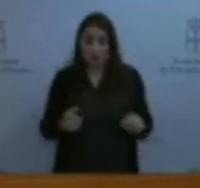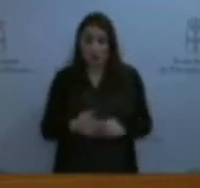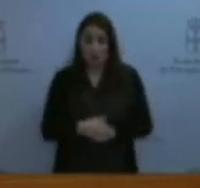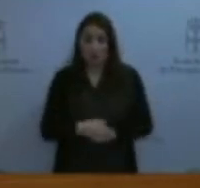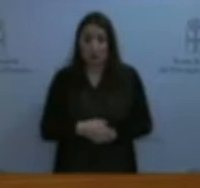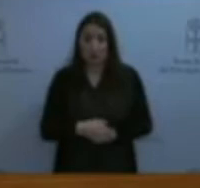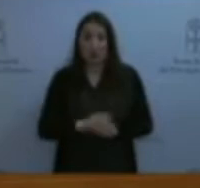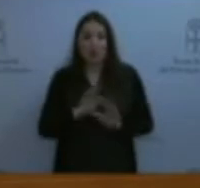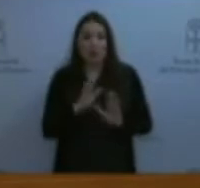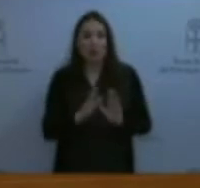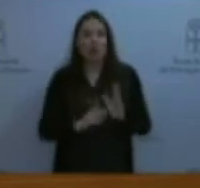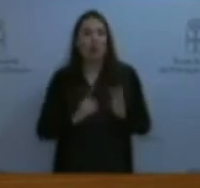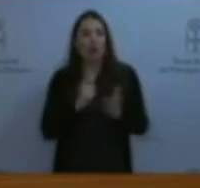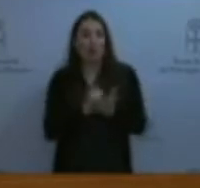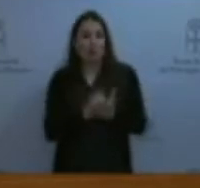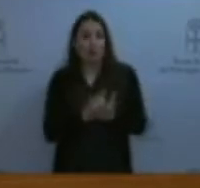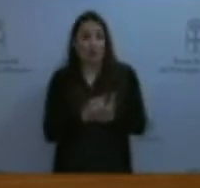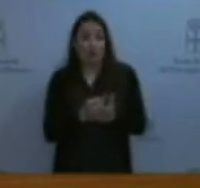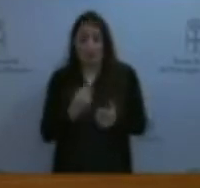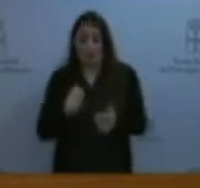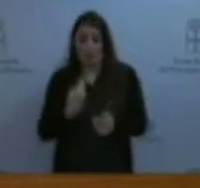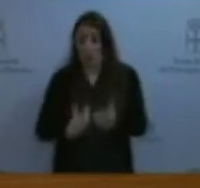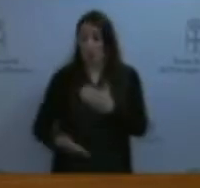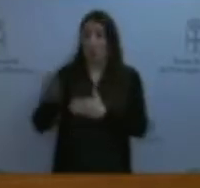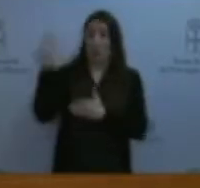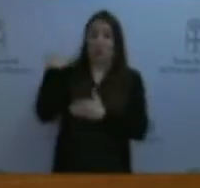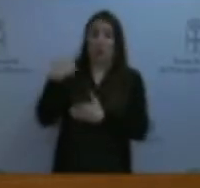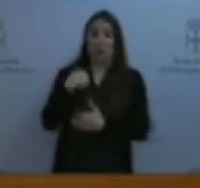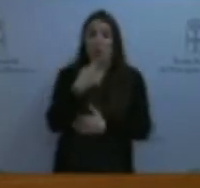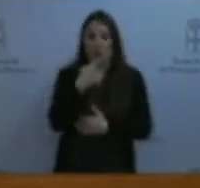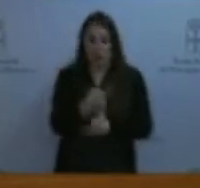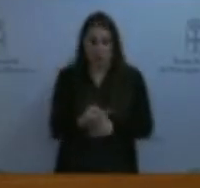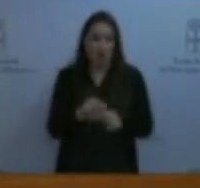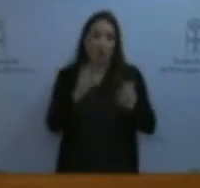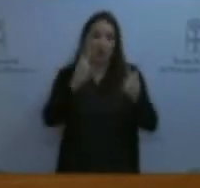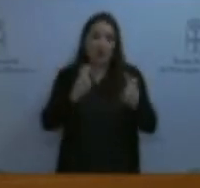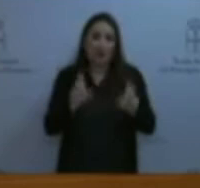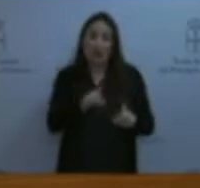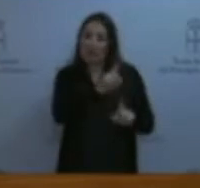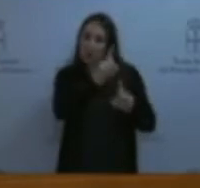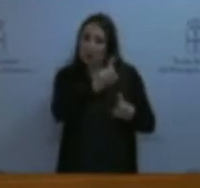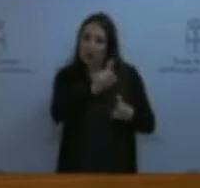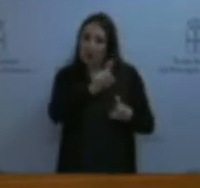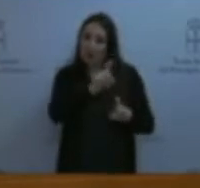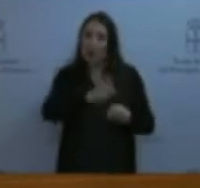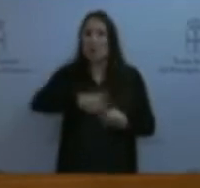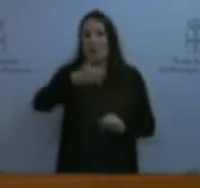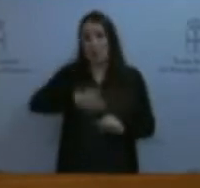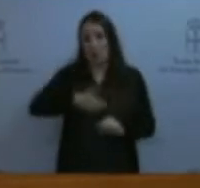Pero volvemos a lo que comentaba en el pleno pasado. La importancia de la pregunta ante la